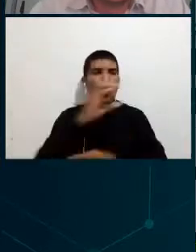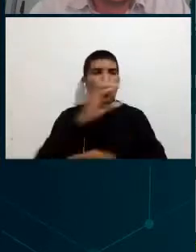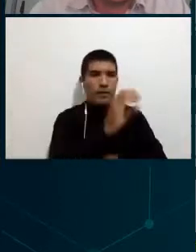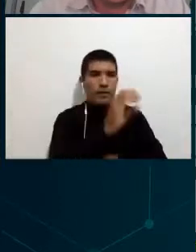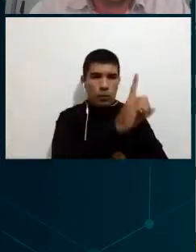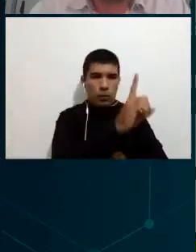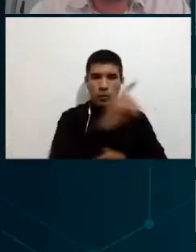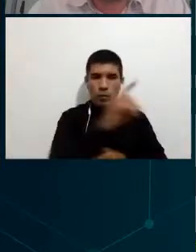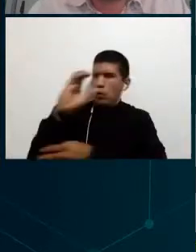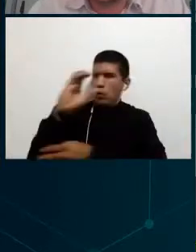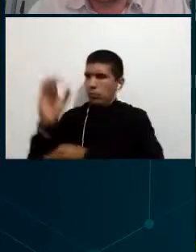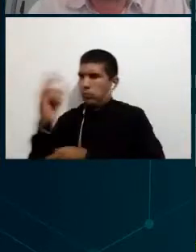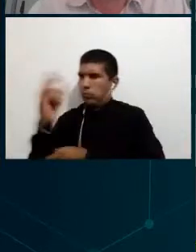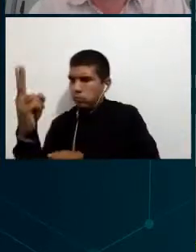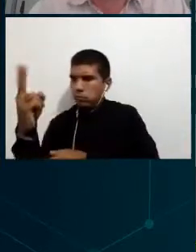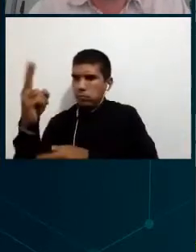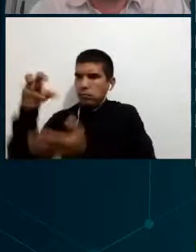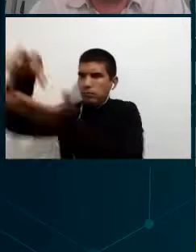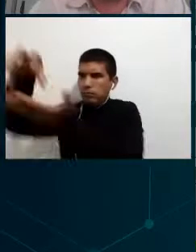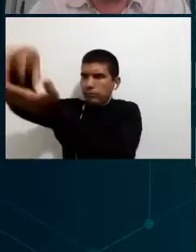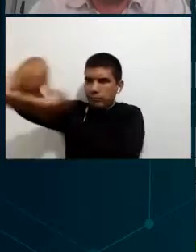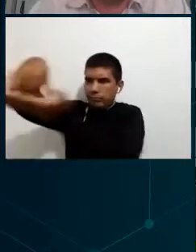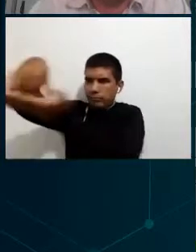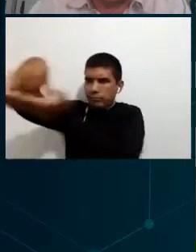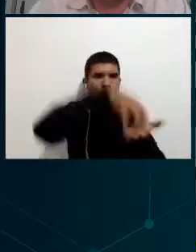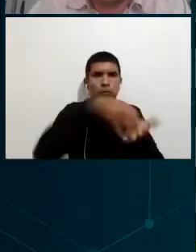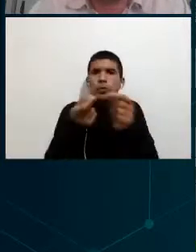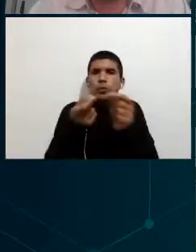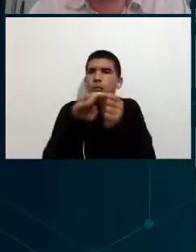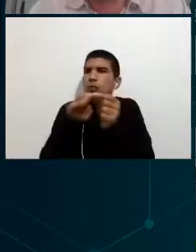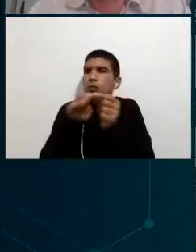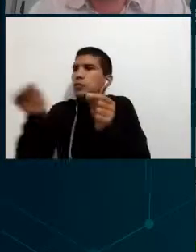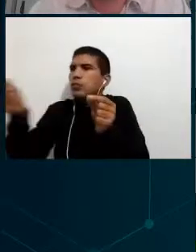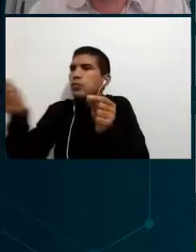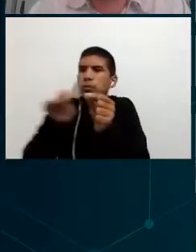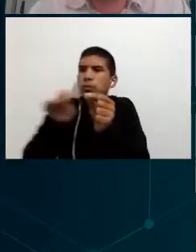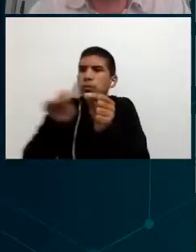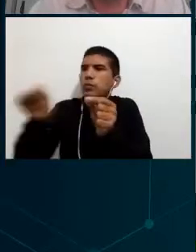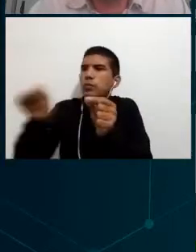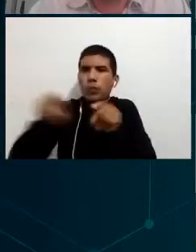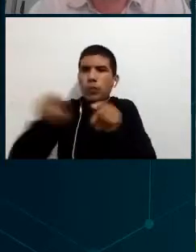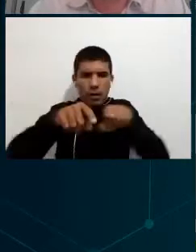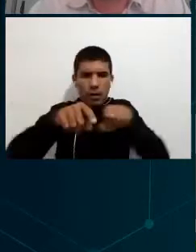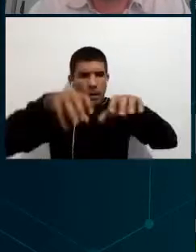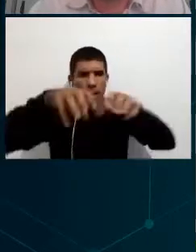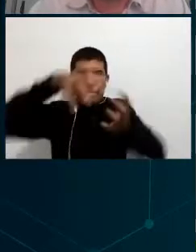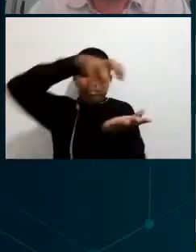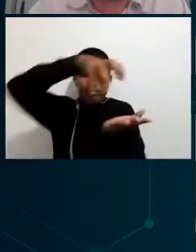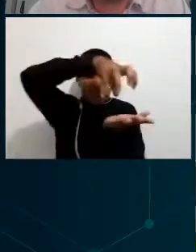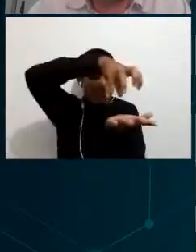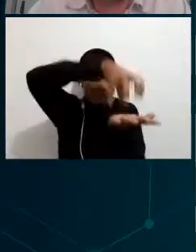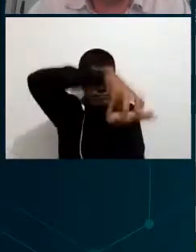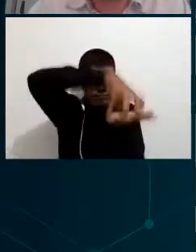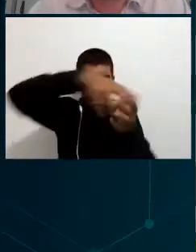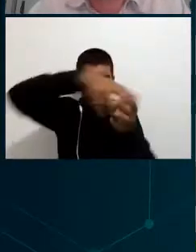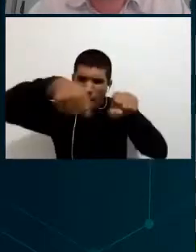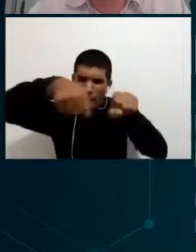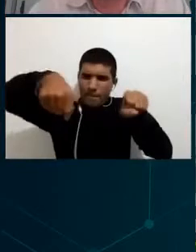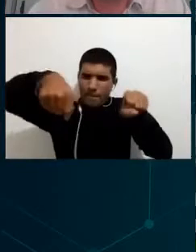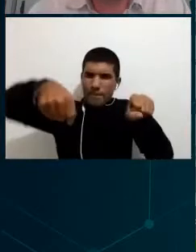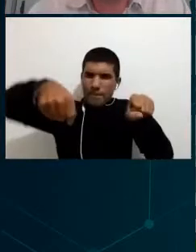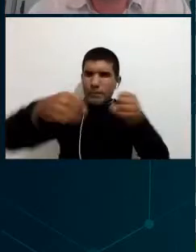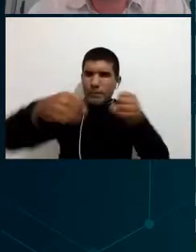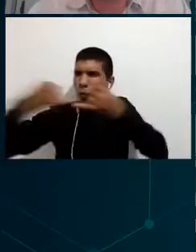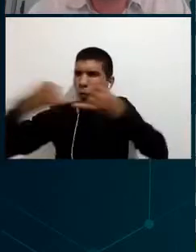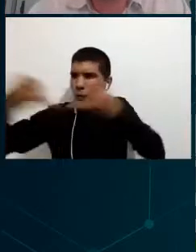IED2. O sea, es una ruta corta que para que la información pase de un relé al otro relé, básicamente